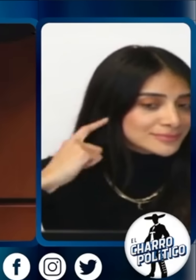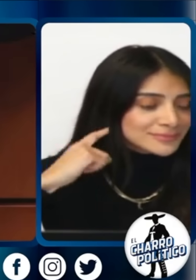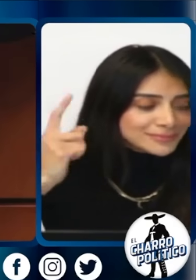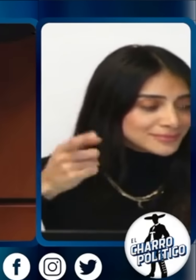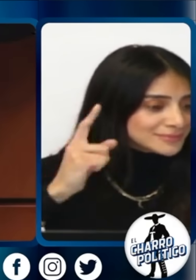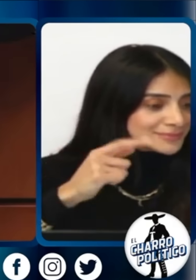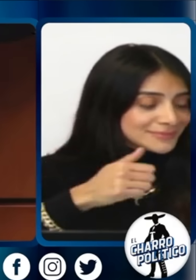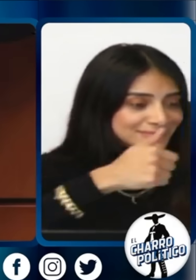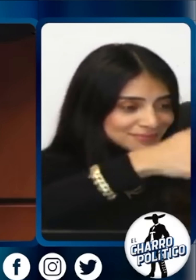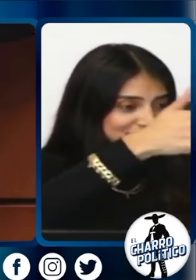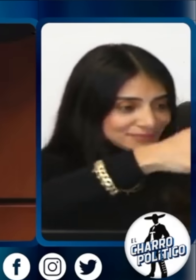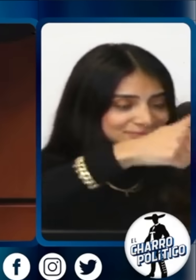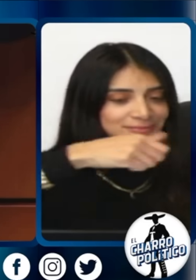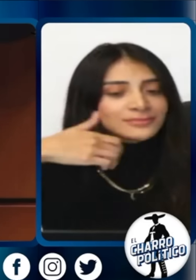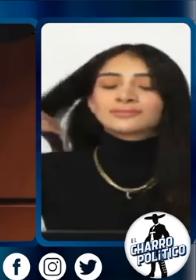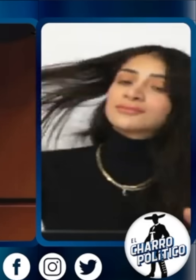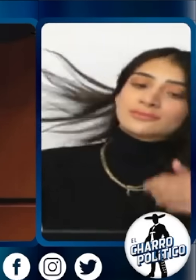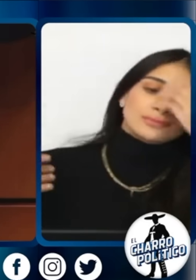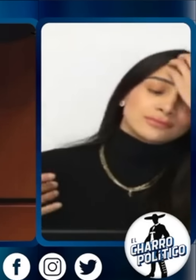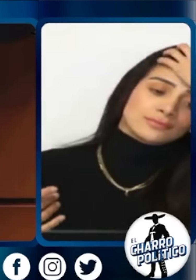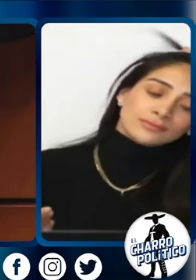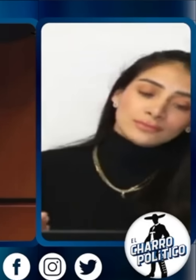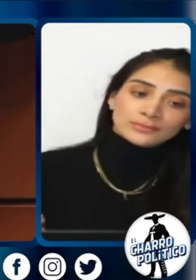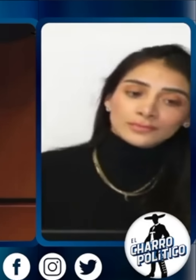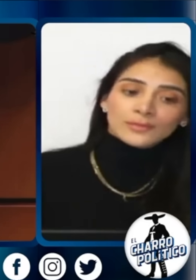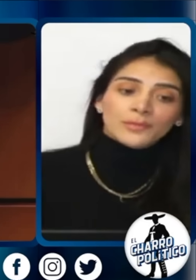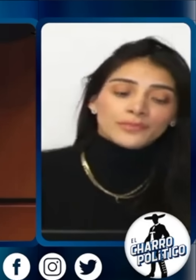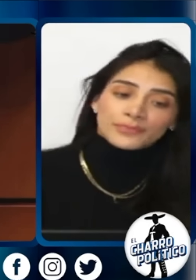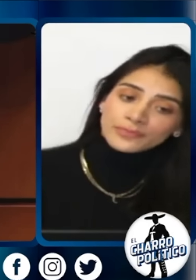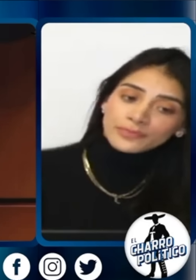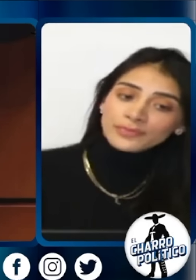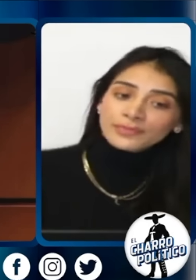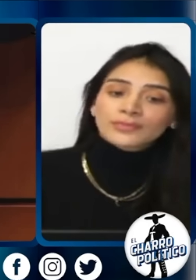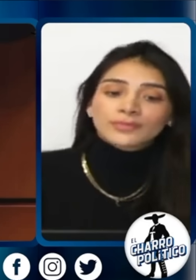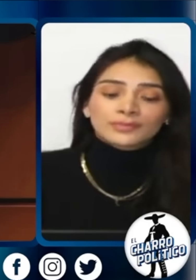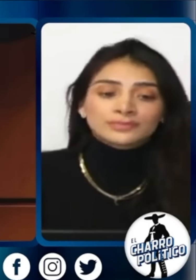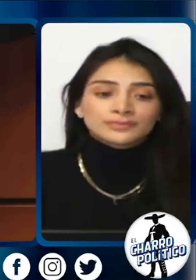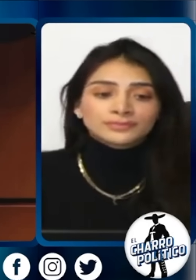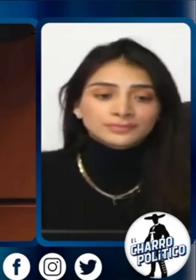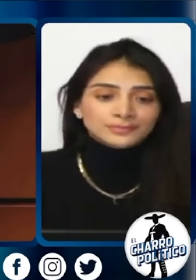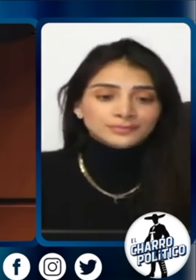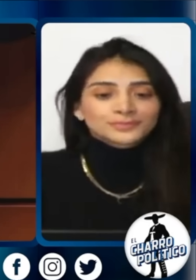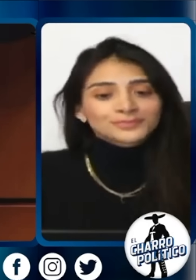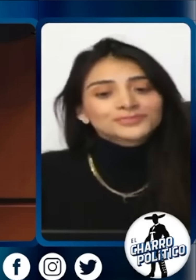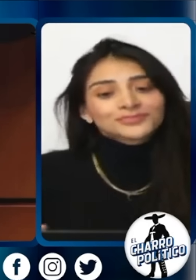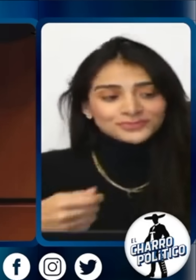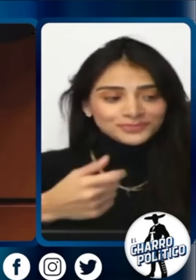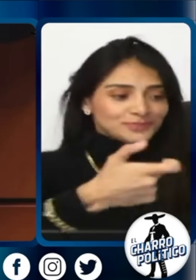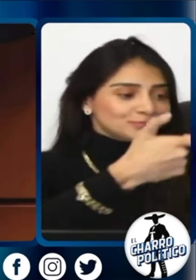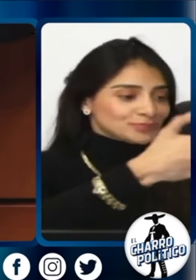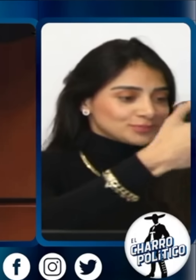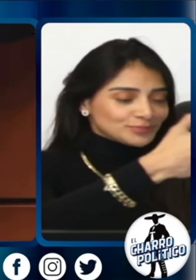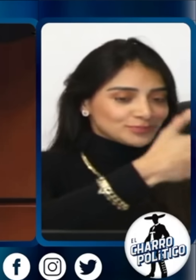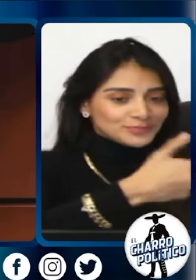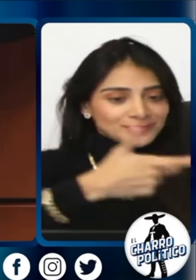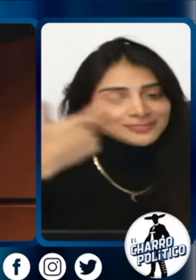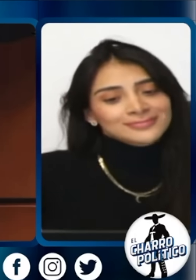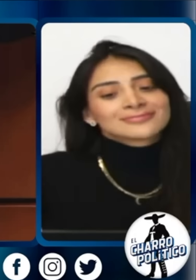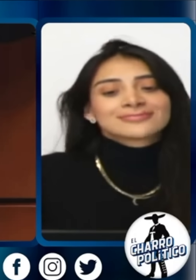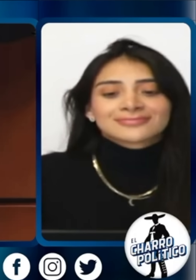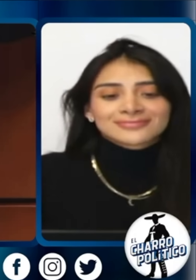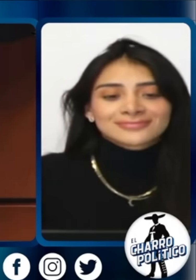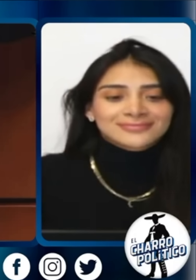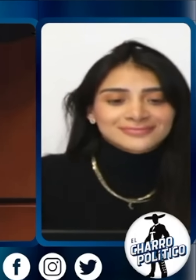del Trabajo, o la Comisión de Justicia. Esto es un asunto de dinero y por lo tanto es en la Comisión de